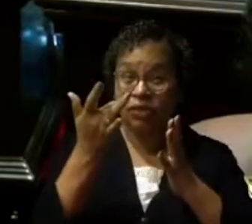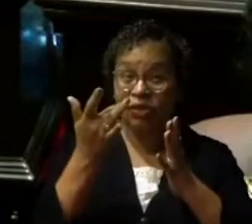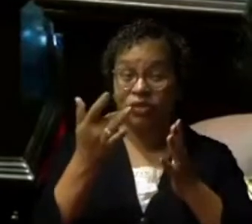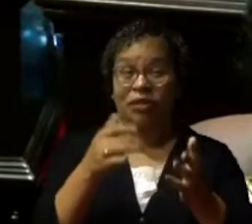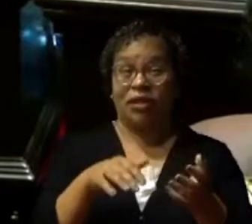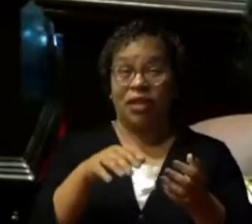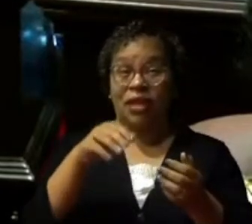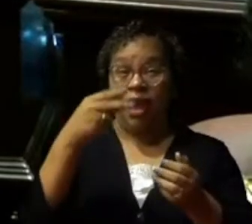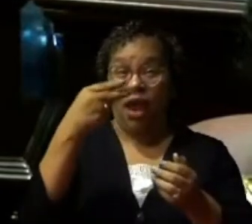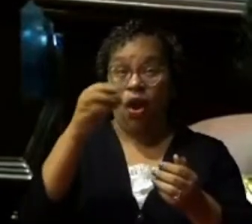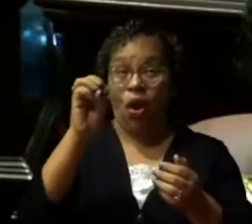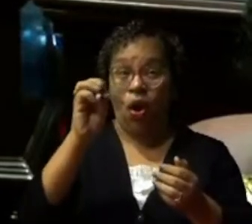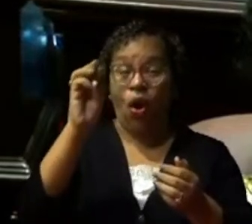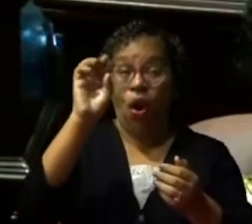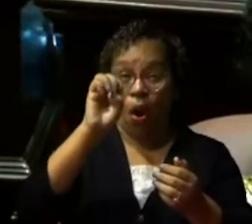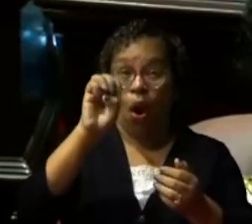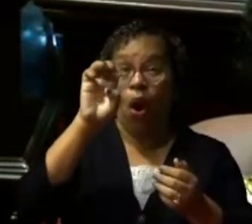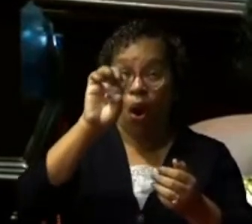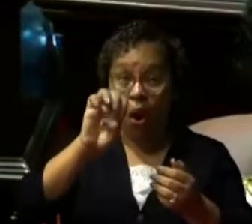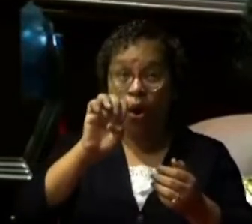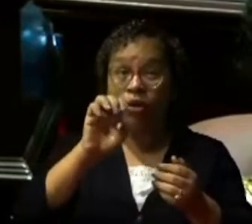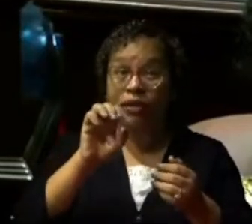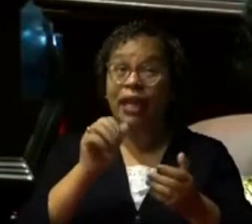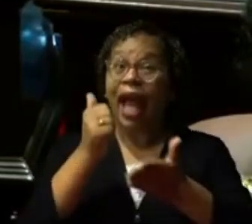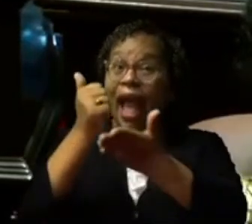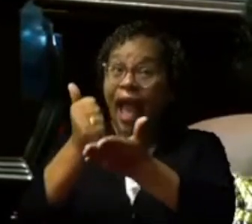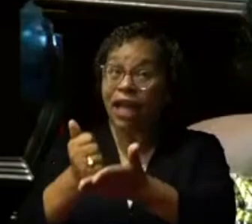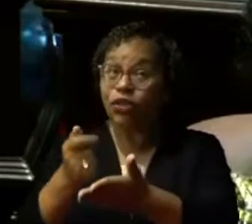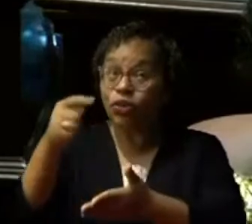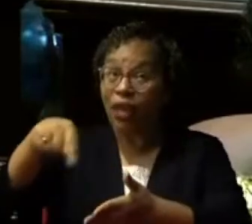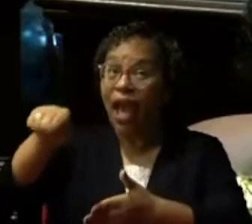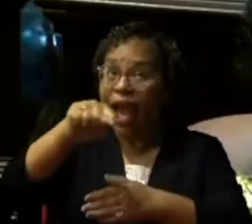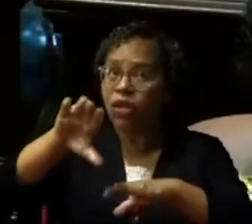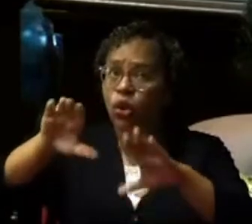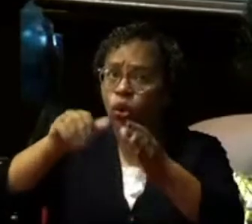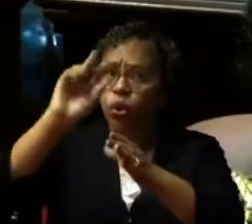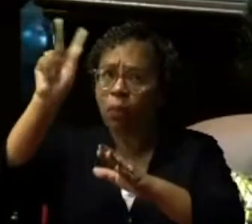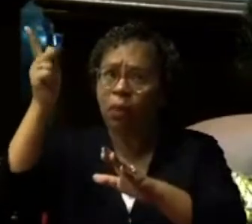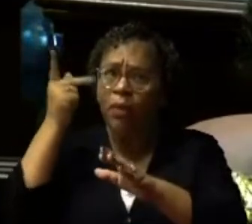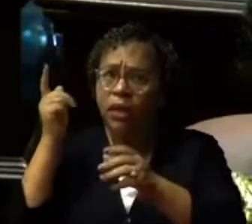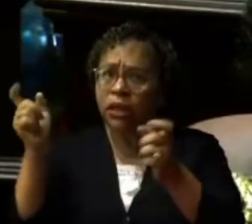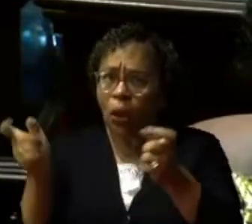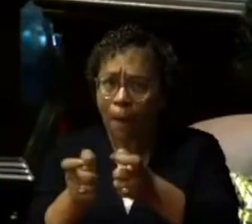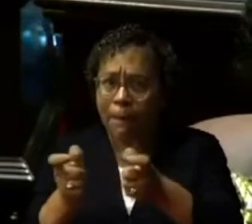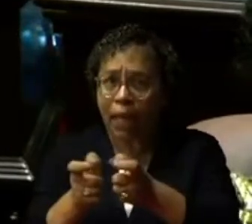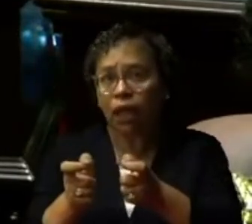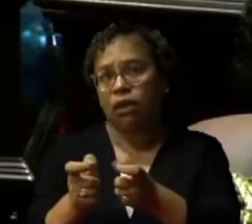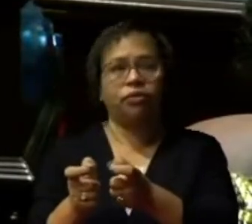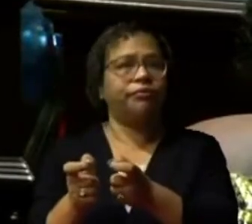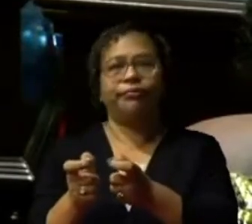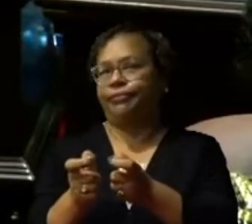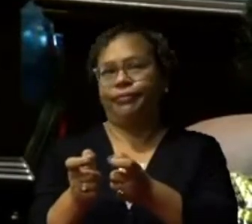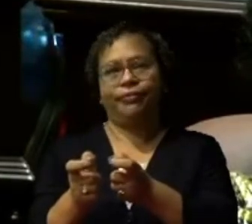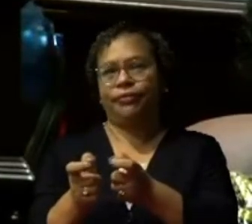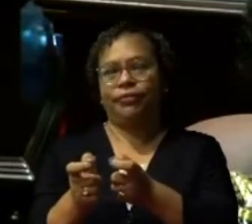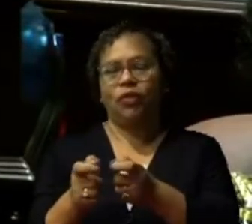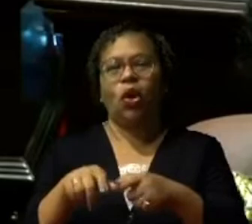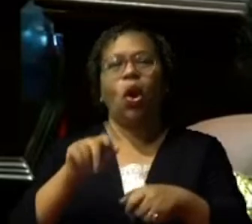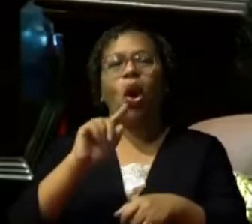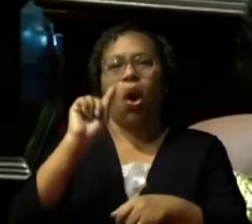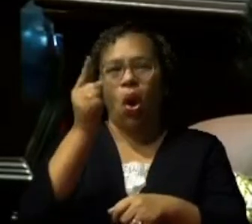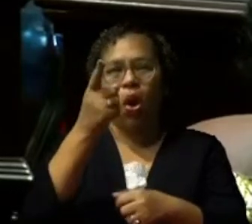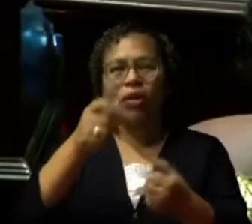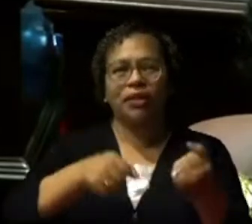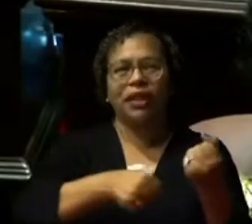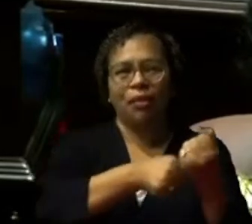que garantice la representación de la minoría, es en la práctica y en los hechos, y los resultados electorales lo demuestran, un método